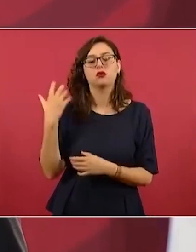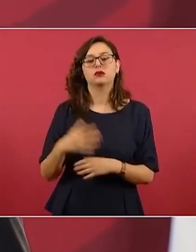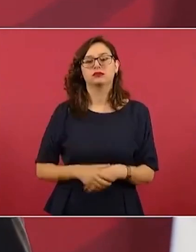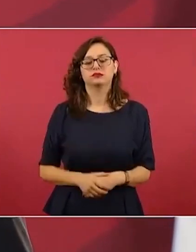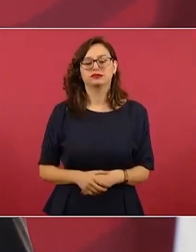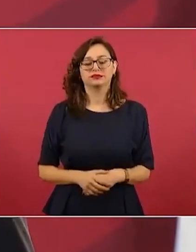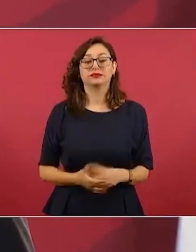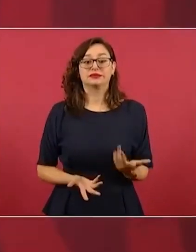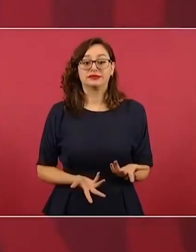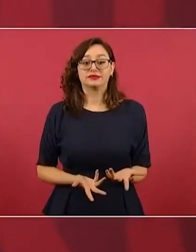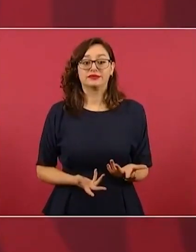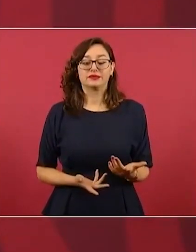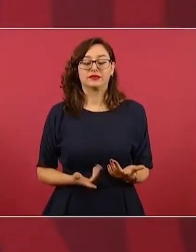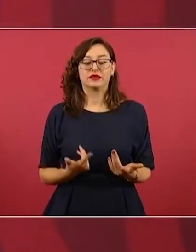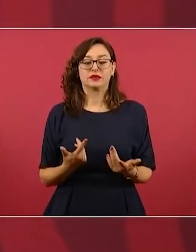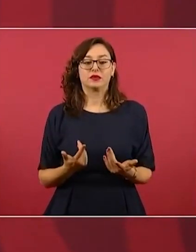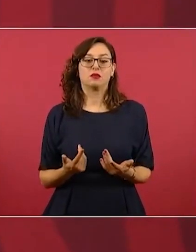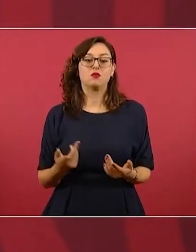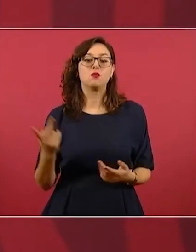rancia